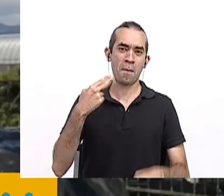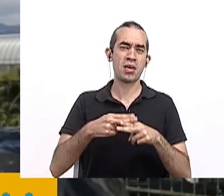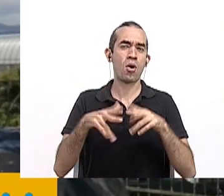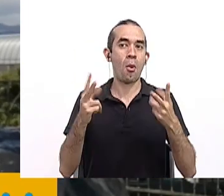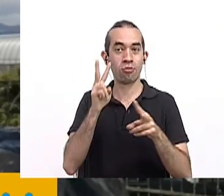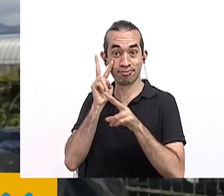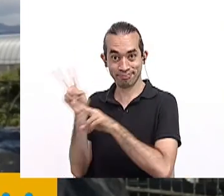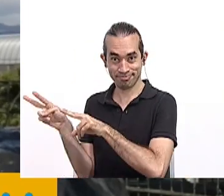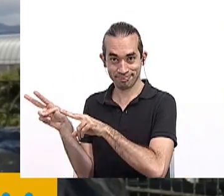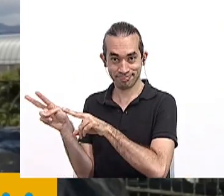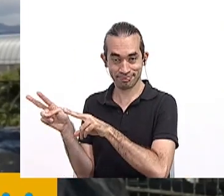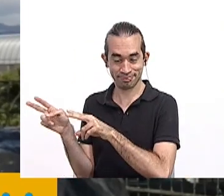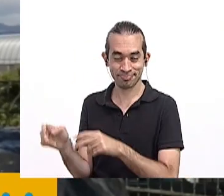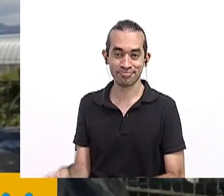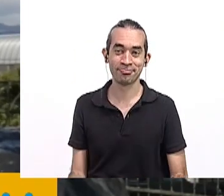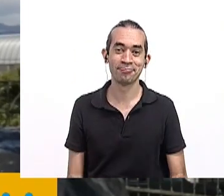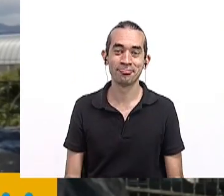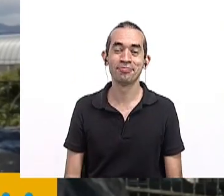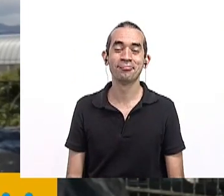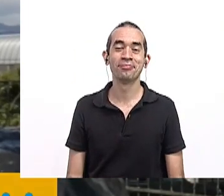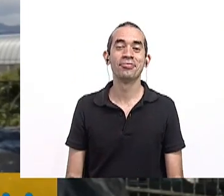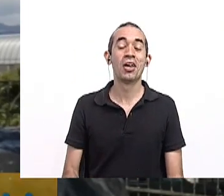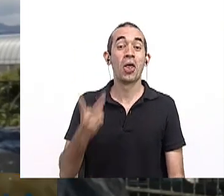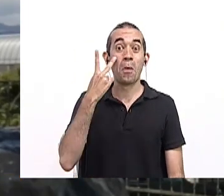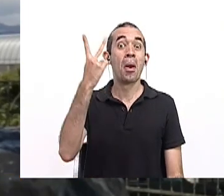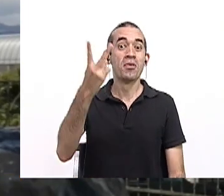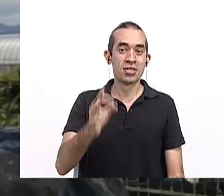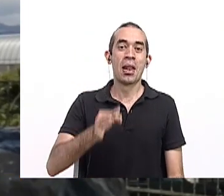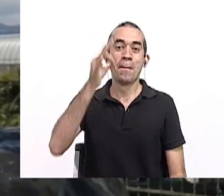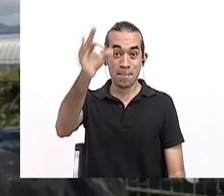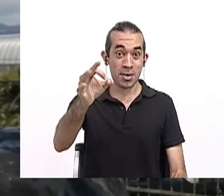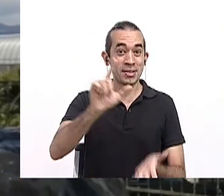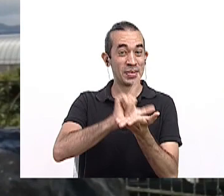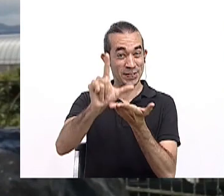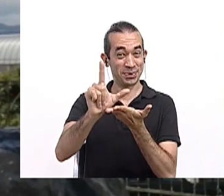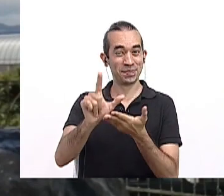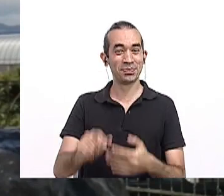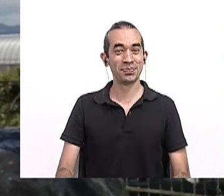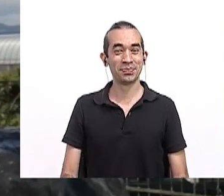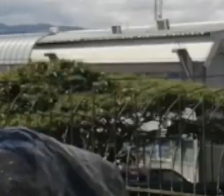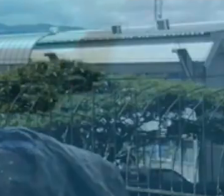profesora carolina serrano guillén y nos vemos en la próxima elección